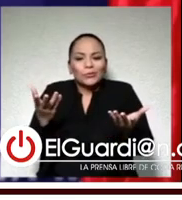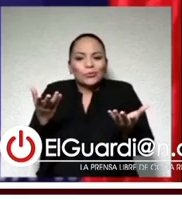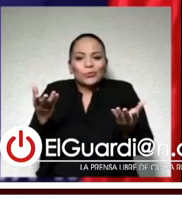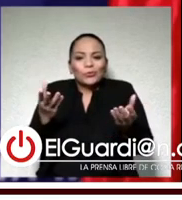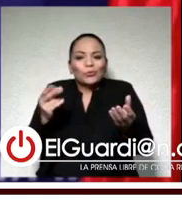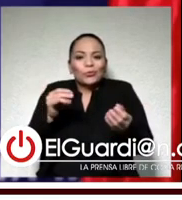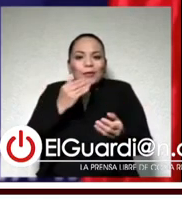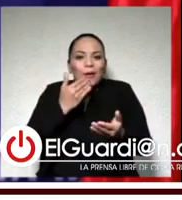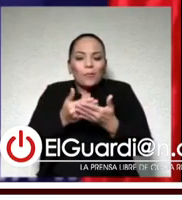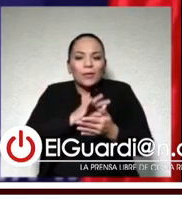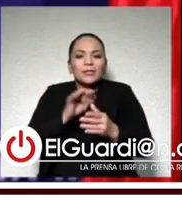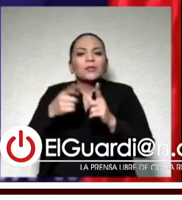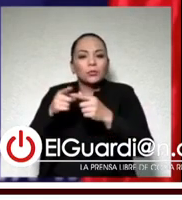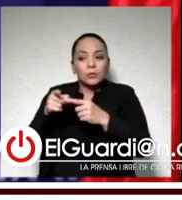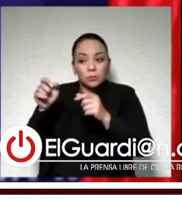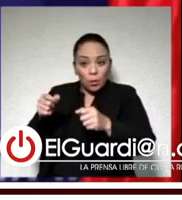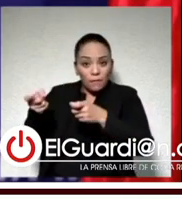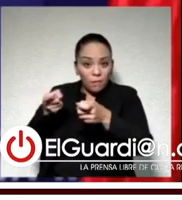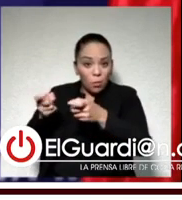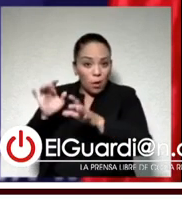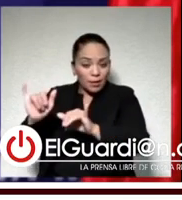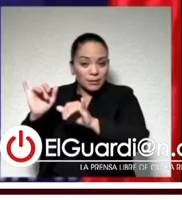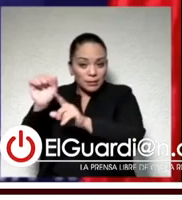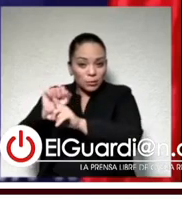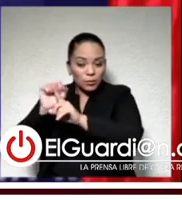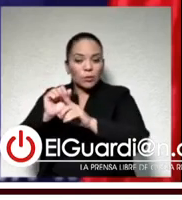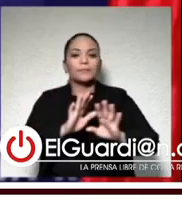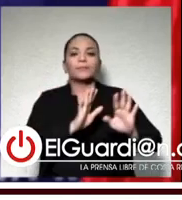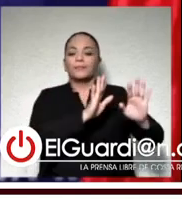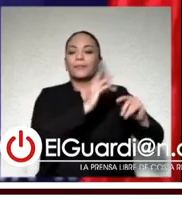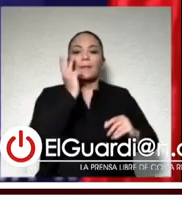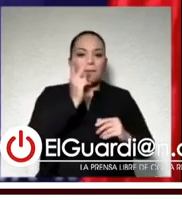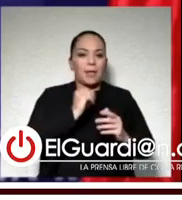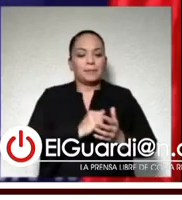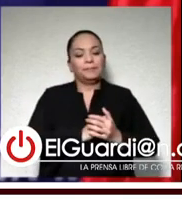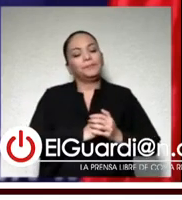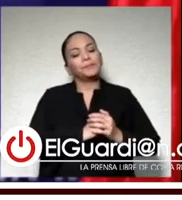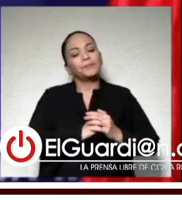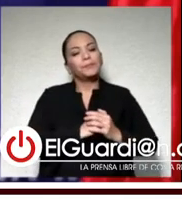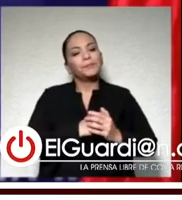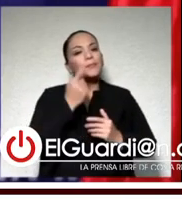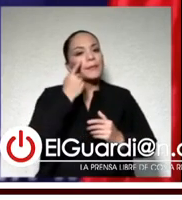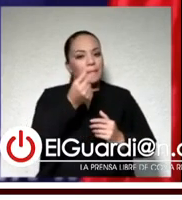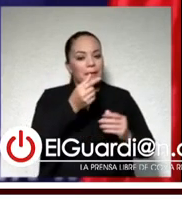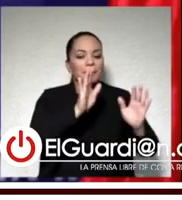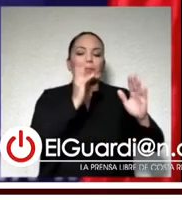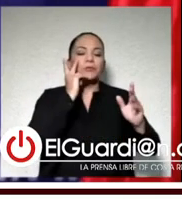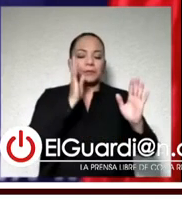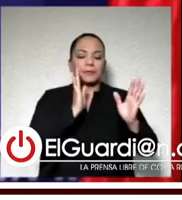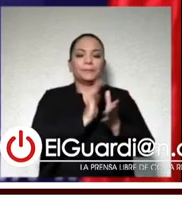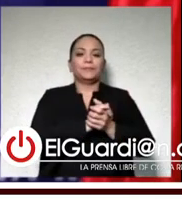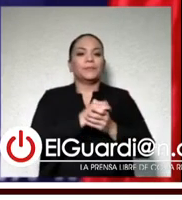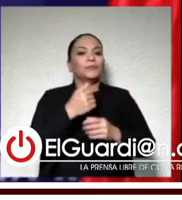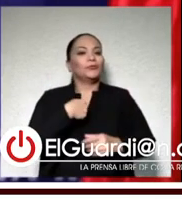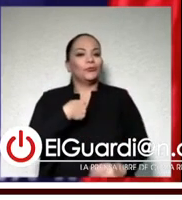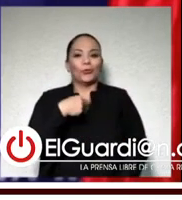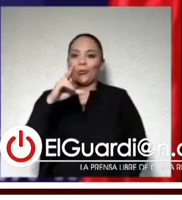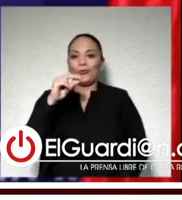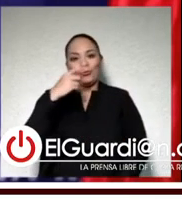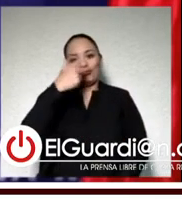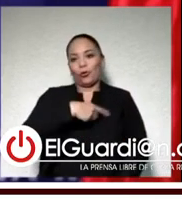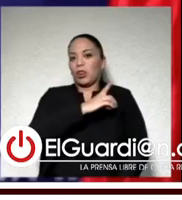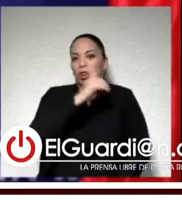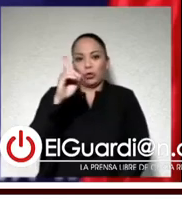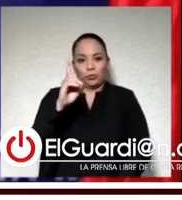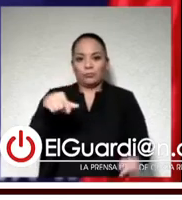regular ese asunto? Si yo fuera... Vamos a ver, yo no soy Dios, ni nadie aquí es